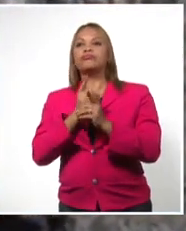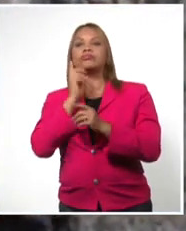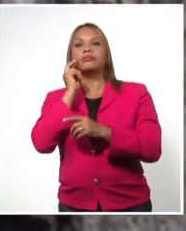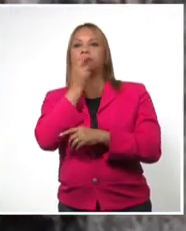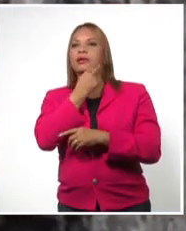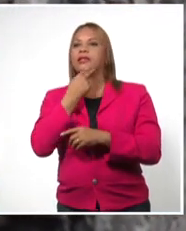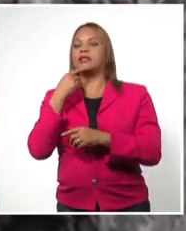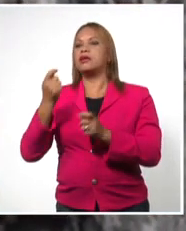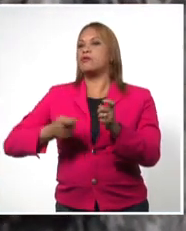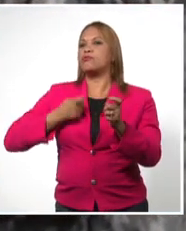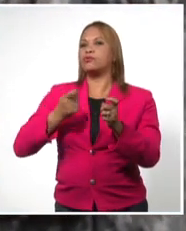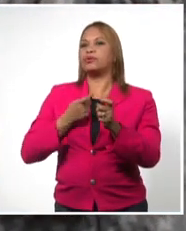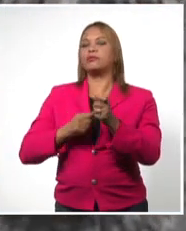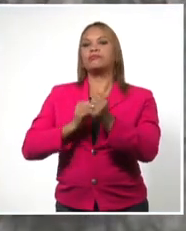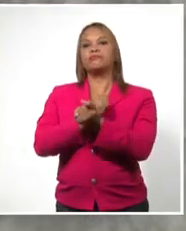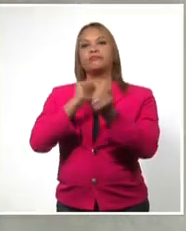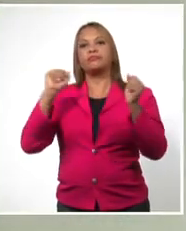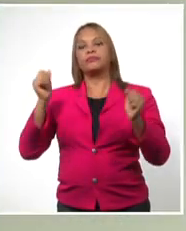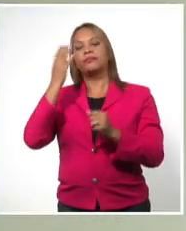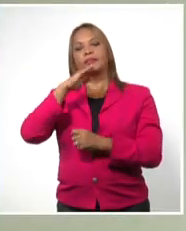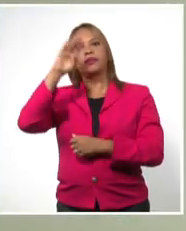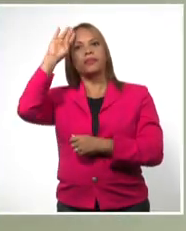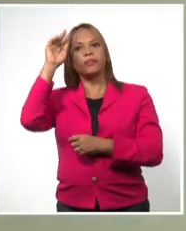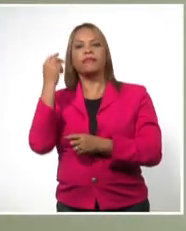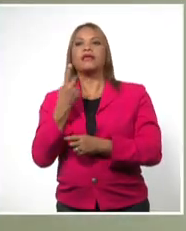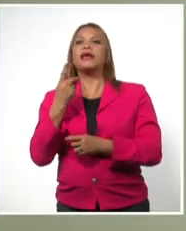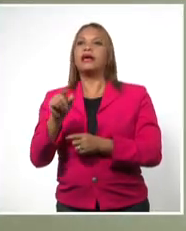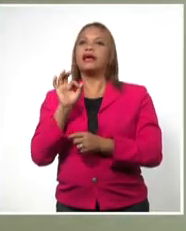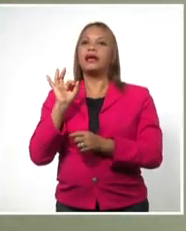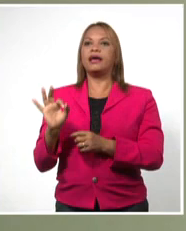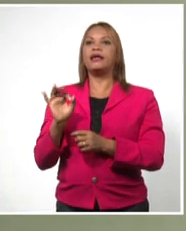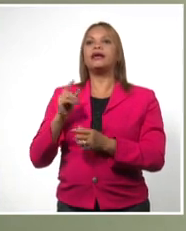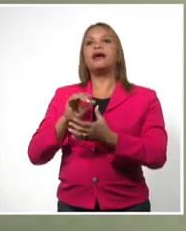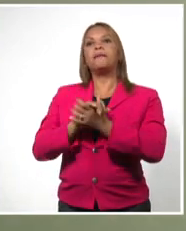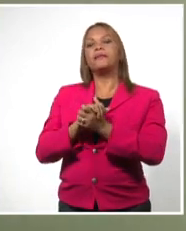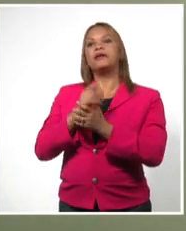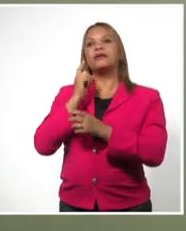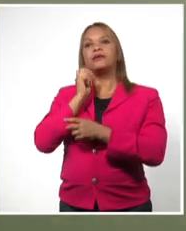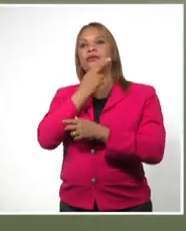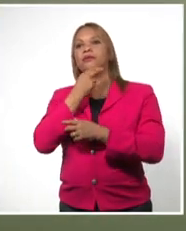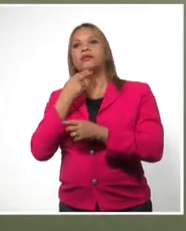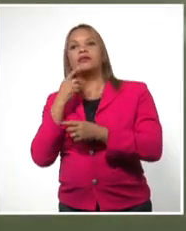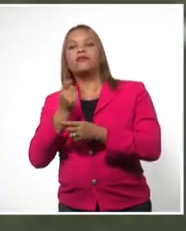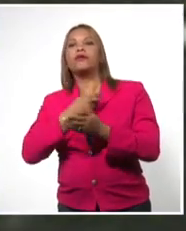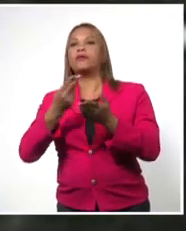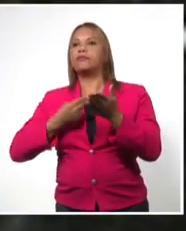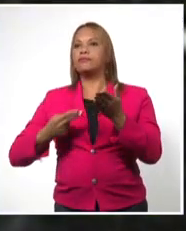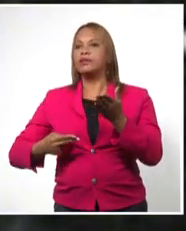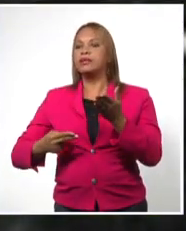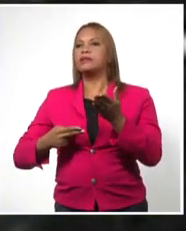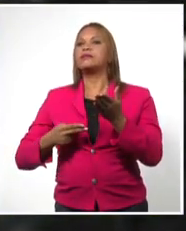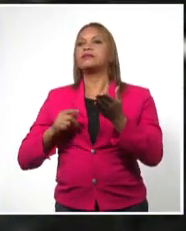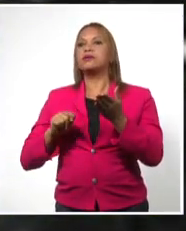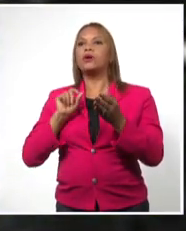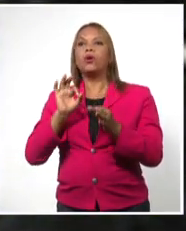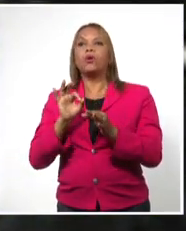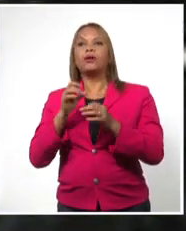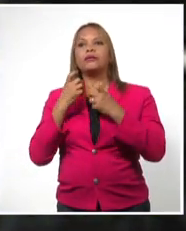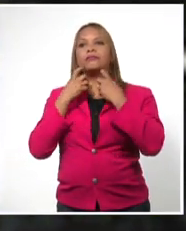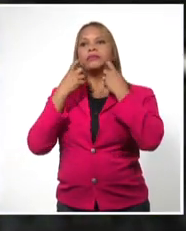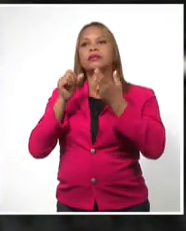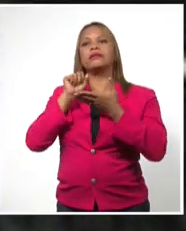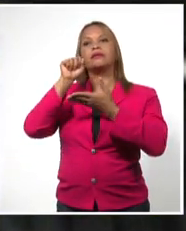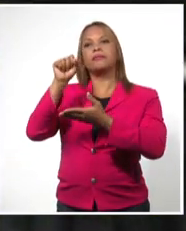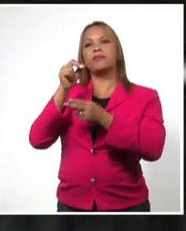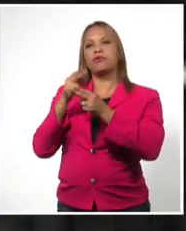la independencia de Cuba. Juan Gualberto Gómez es conocido por ser un gran polemista, cronista y orador. Hoy existe un importante premio con